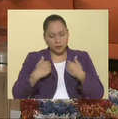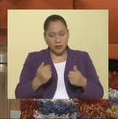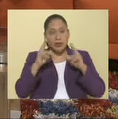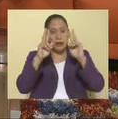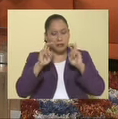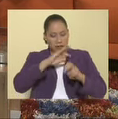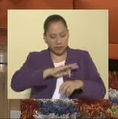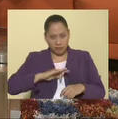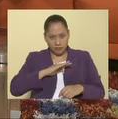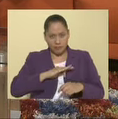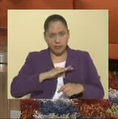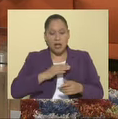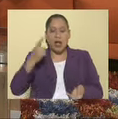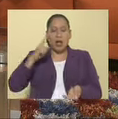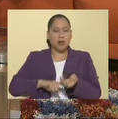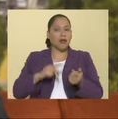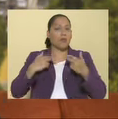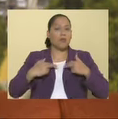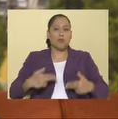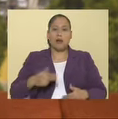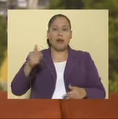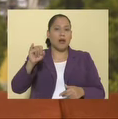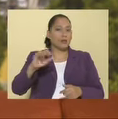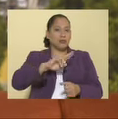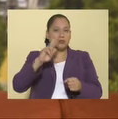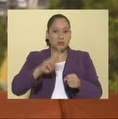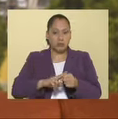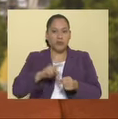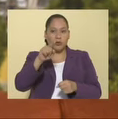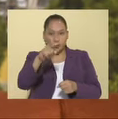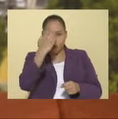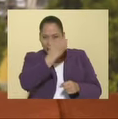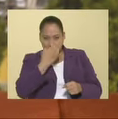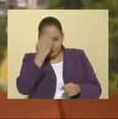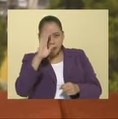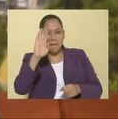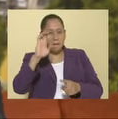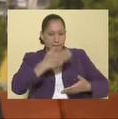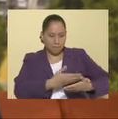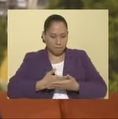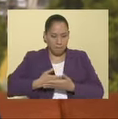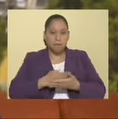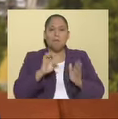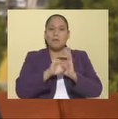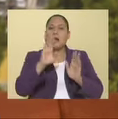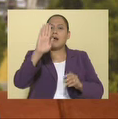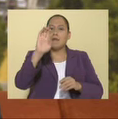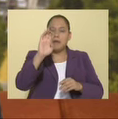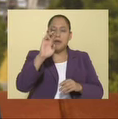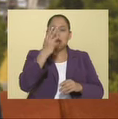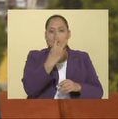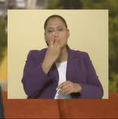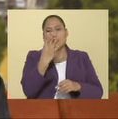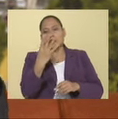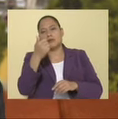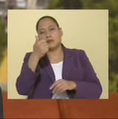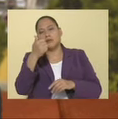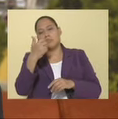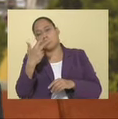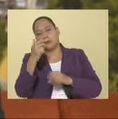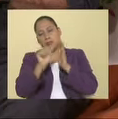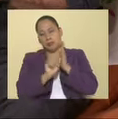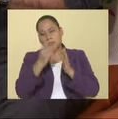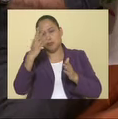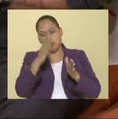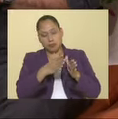felicidad es la naturaleza humana, hay que observar a los bebés. Un bebé de 3, 4, 6 meses, 8